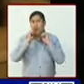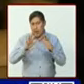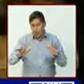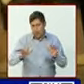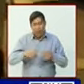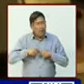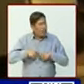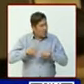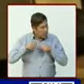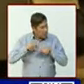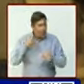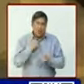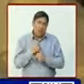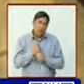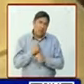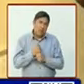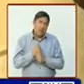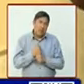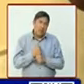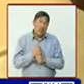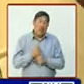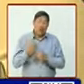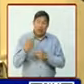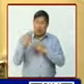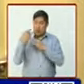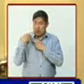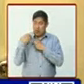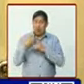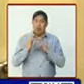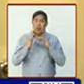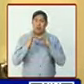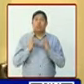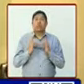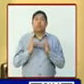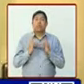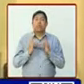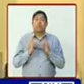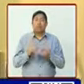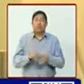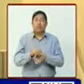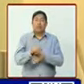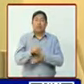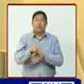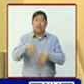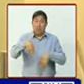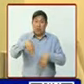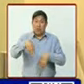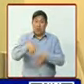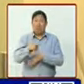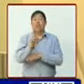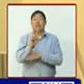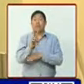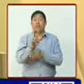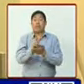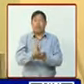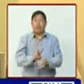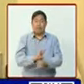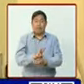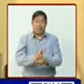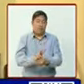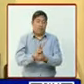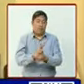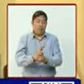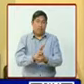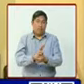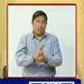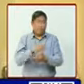que sigan este trabajo. Le hemos encargado que haga reposo absoluto con la pierna en elevación, por lo menos hasta la próxima semana, en el momento en que